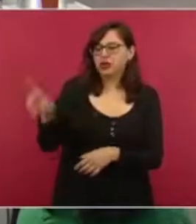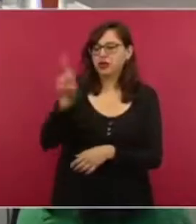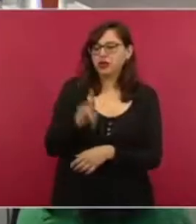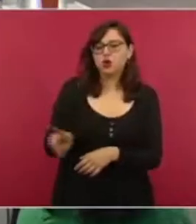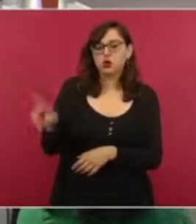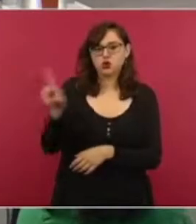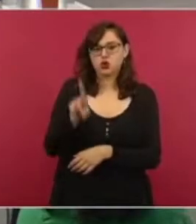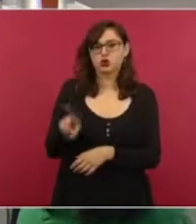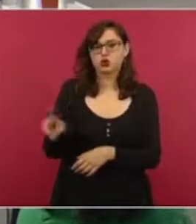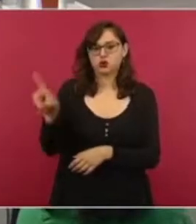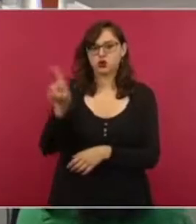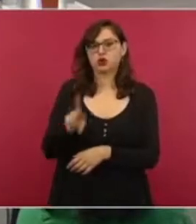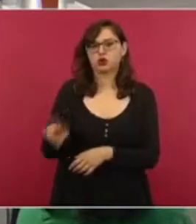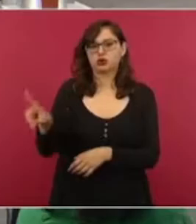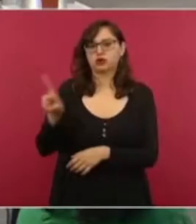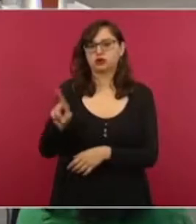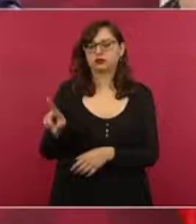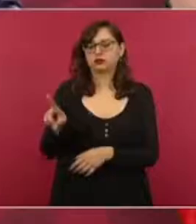fue muy